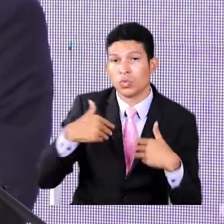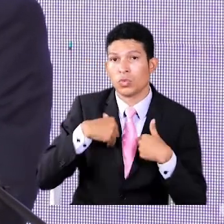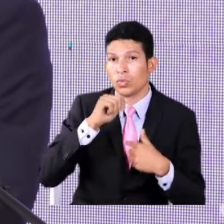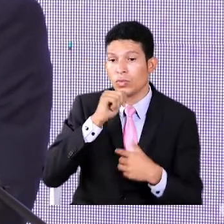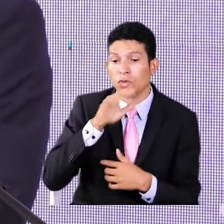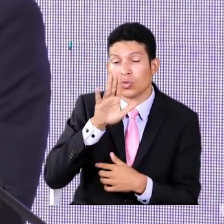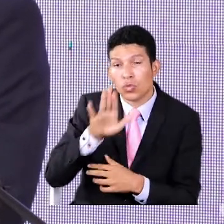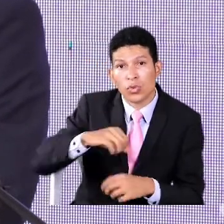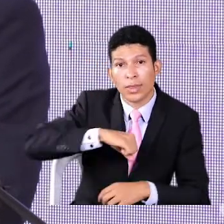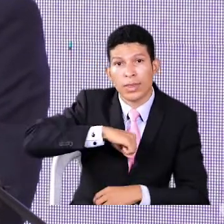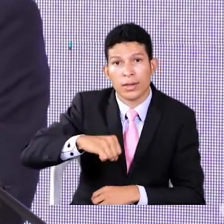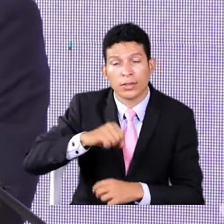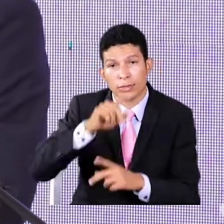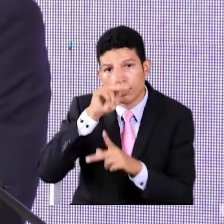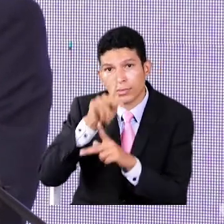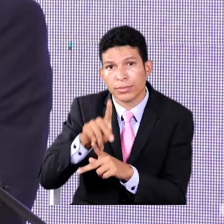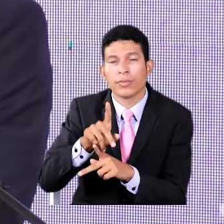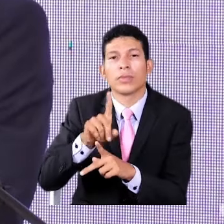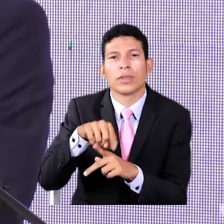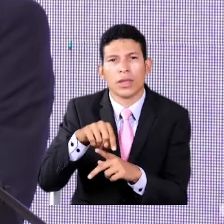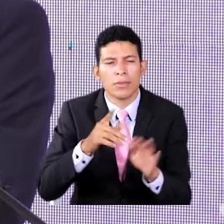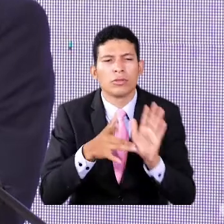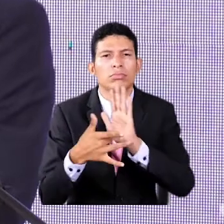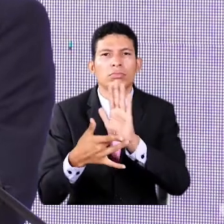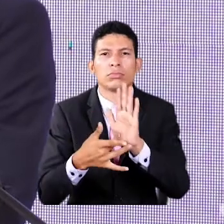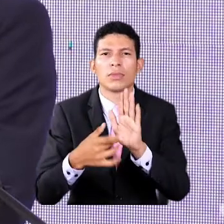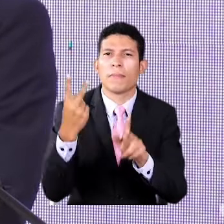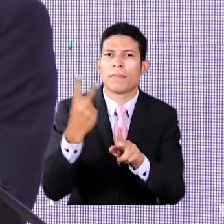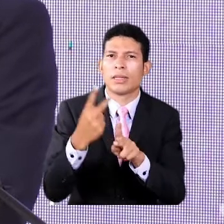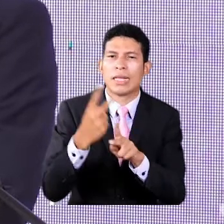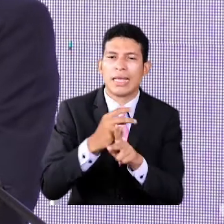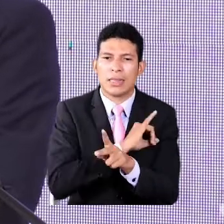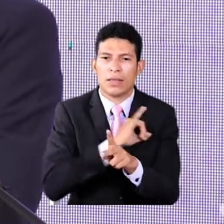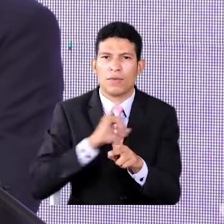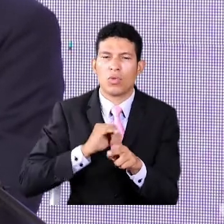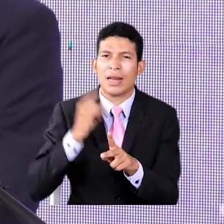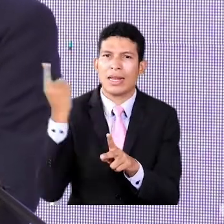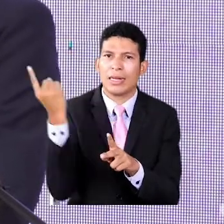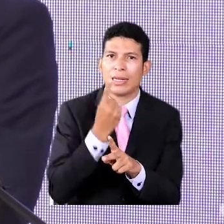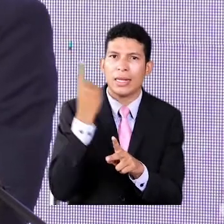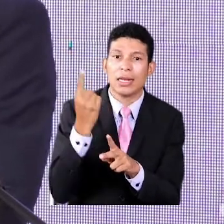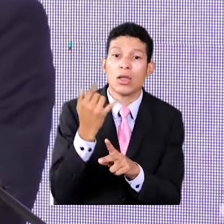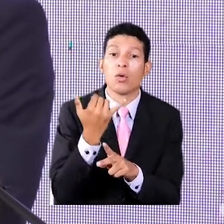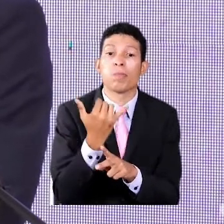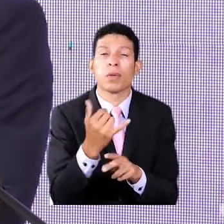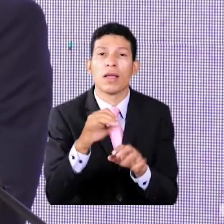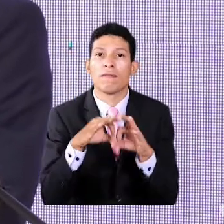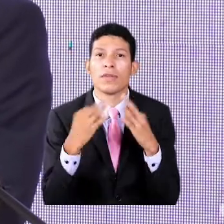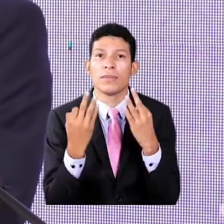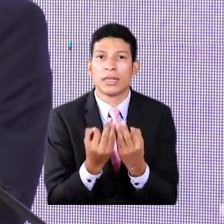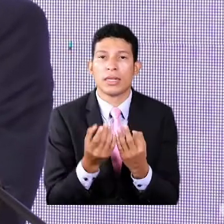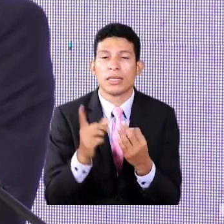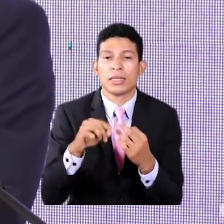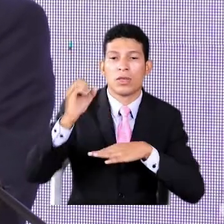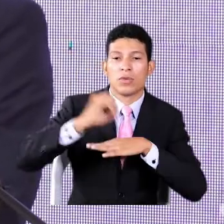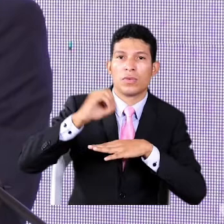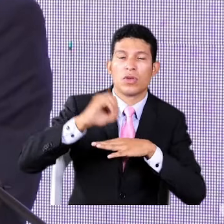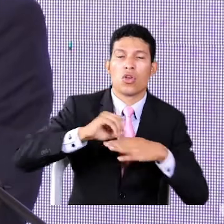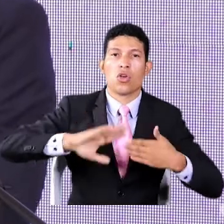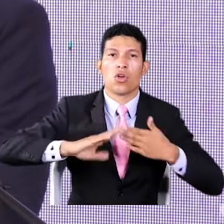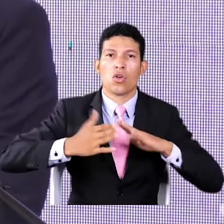y a visibilizar los riesgos individuales y colectivos a los que se exponen los familiares las organizaciones y comunidades